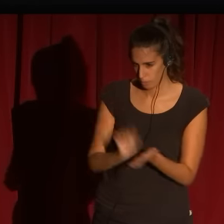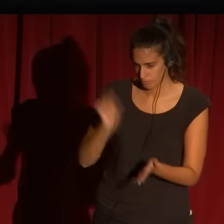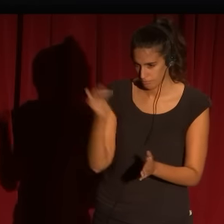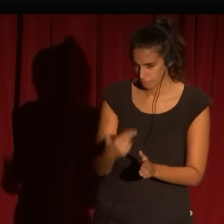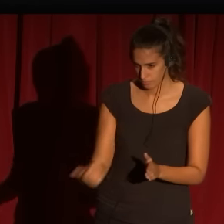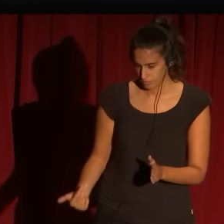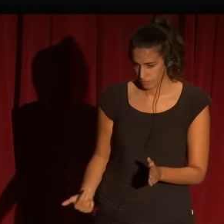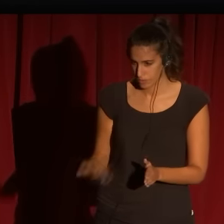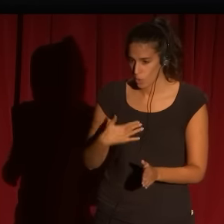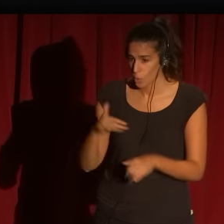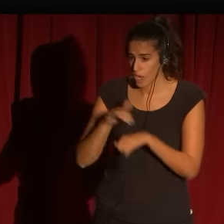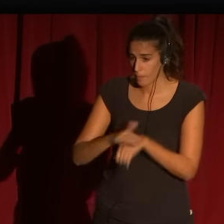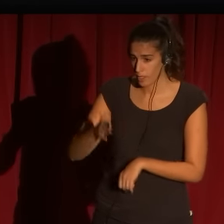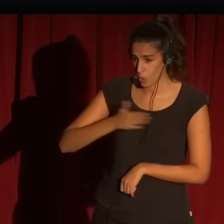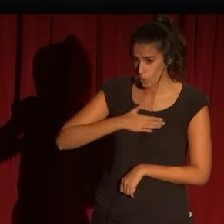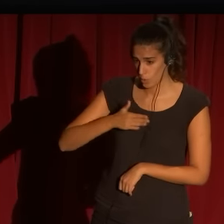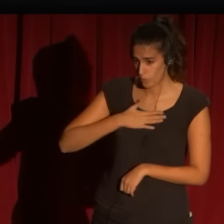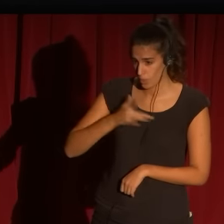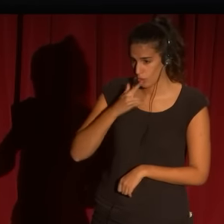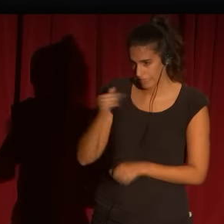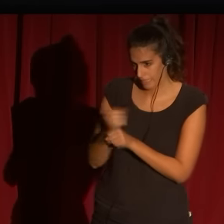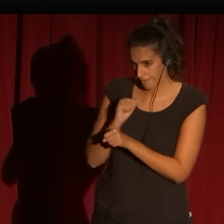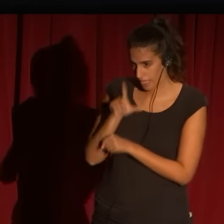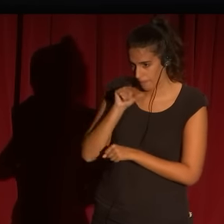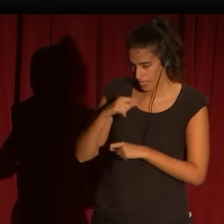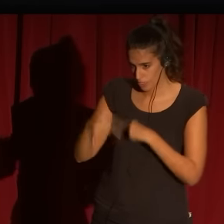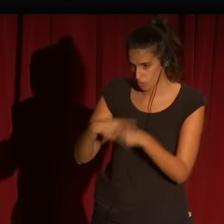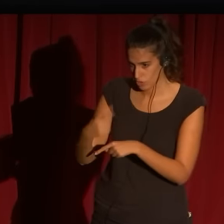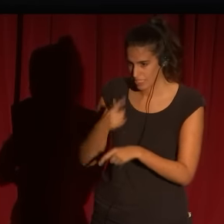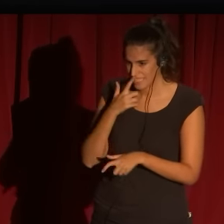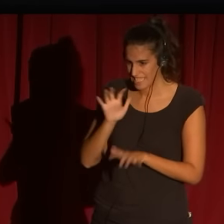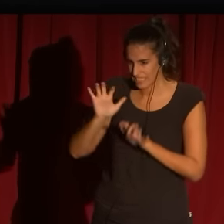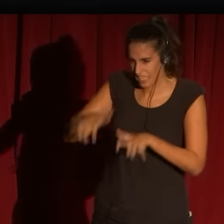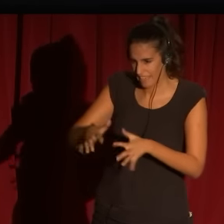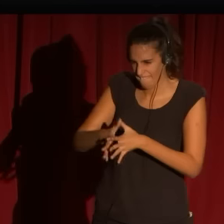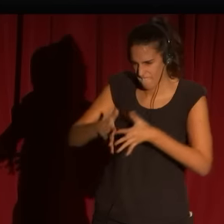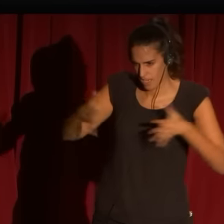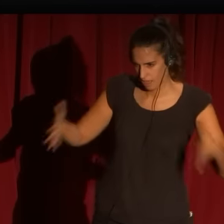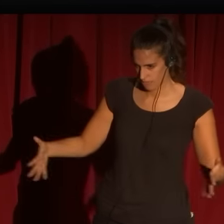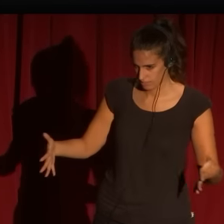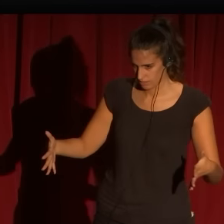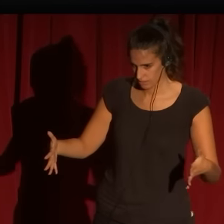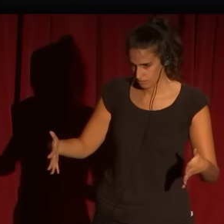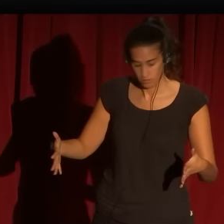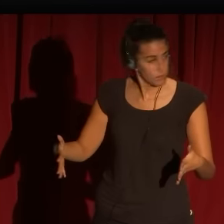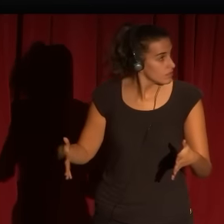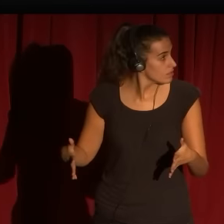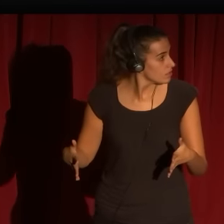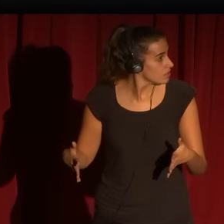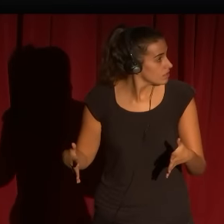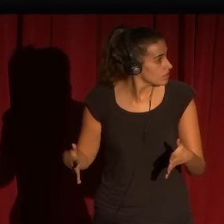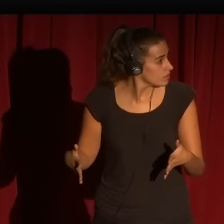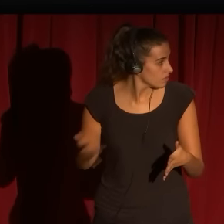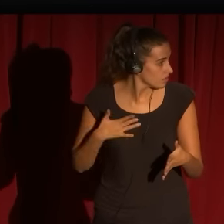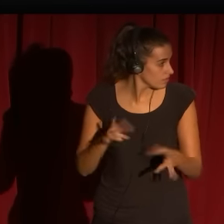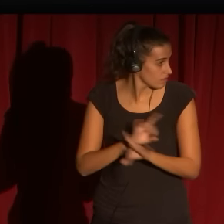un amigo mío que es cetrero tiene Las garras demasiado grandes el que está dibujado el que está pintado Aquí muy